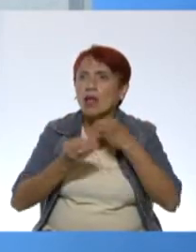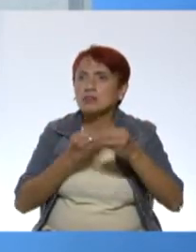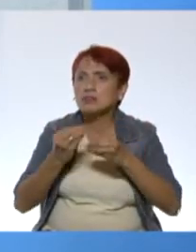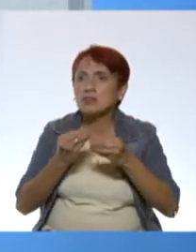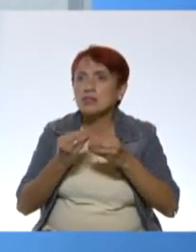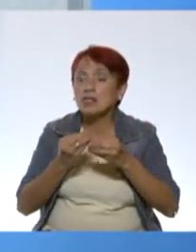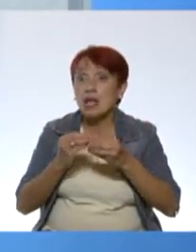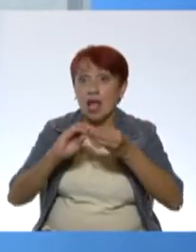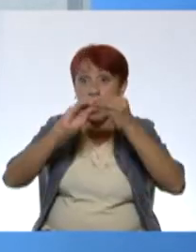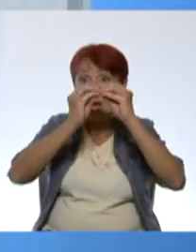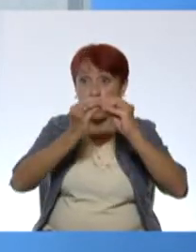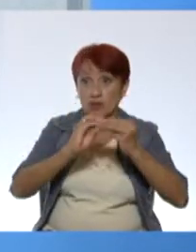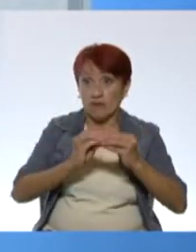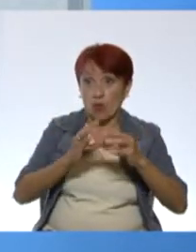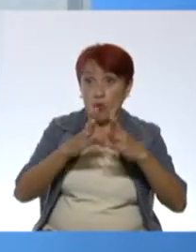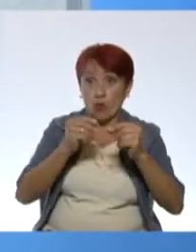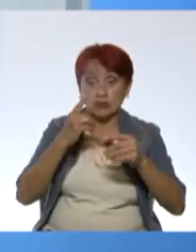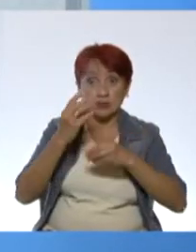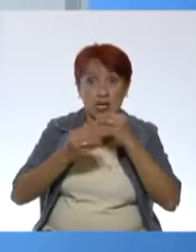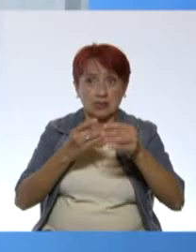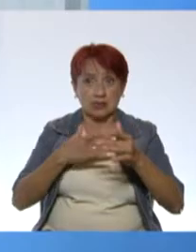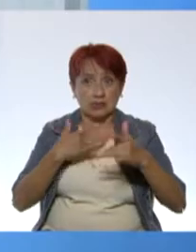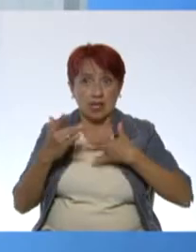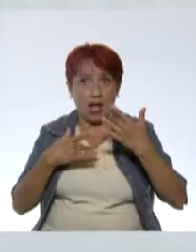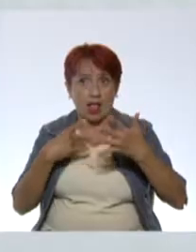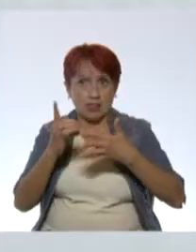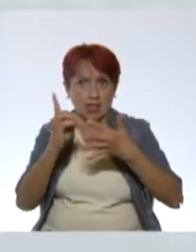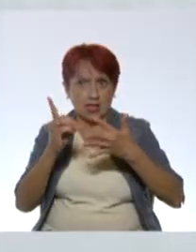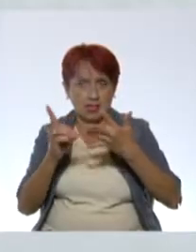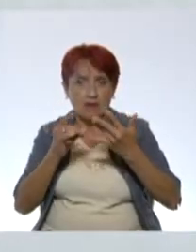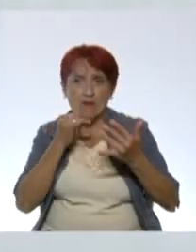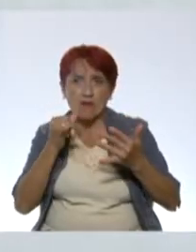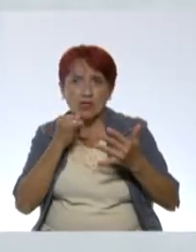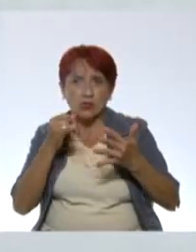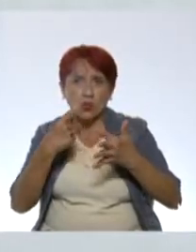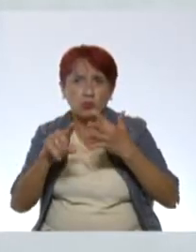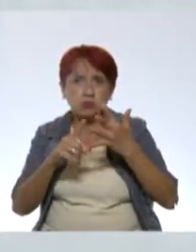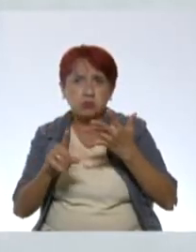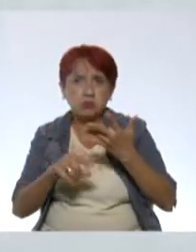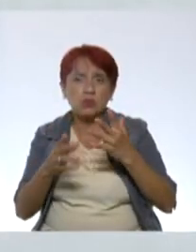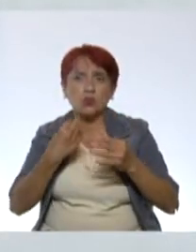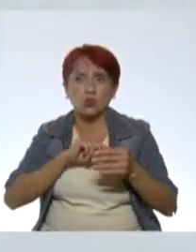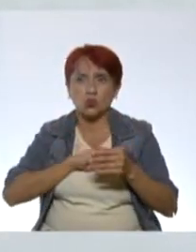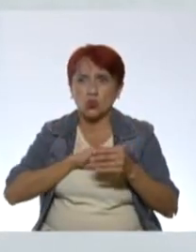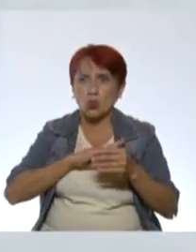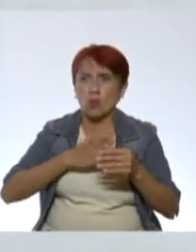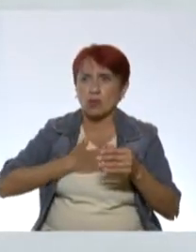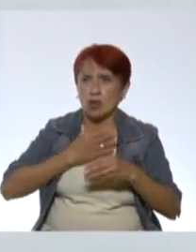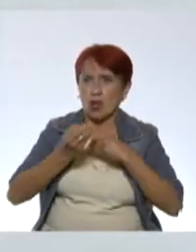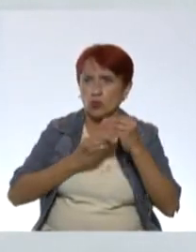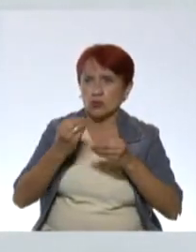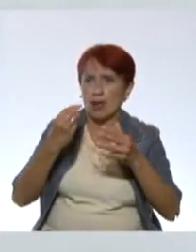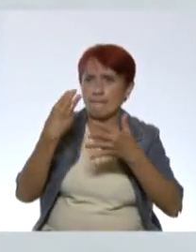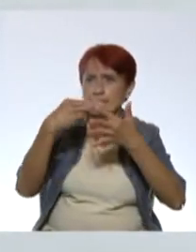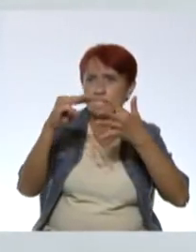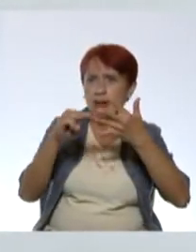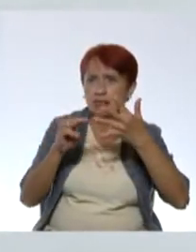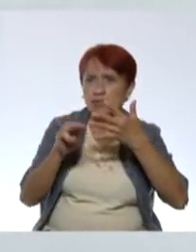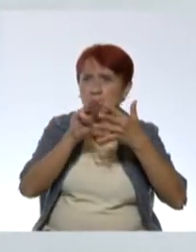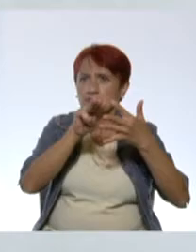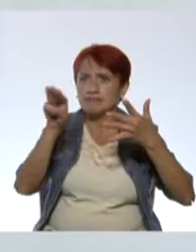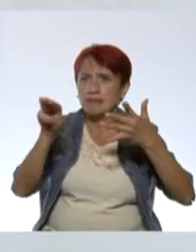podemos hacer también? En la codificación, cuando se hace encriptamiento de datos o cuando se codifican datos, nosotros podemos utilizar